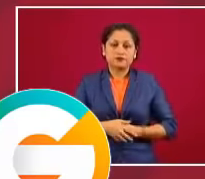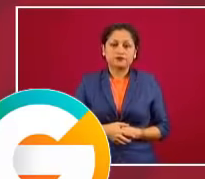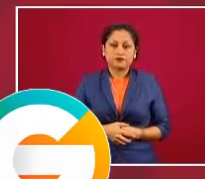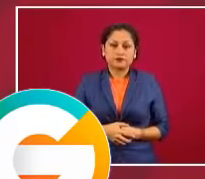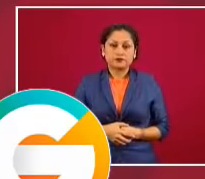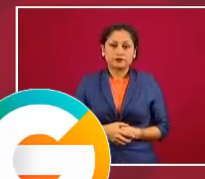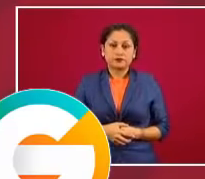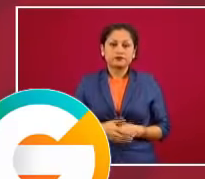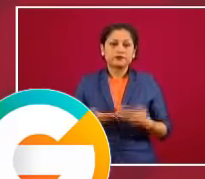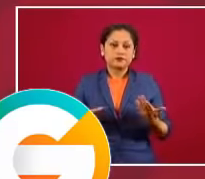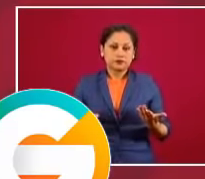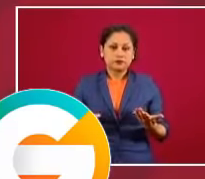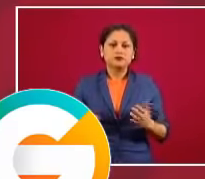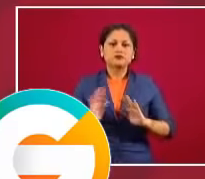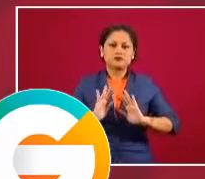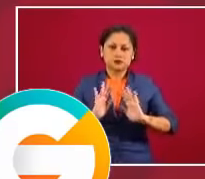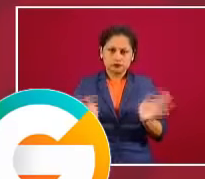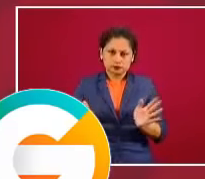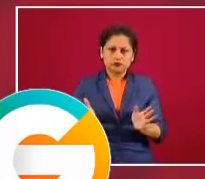Esto ya lo están haciendo